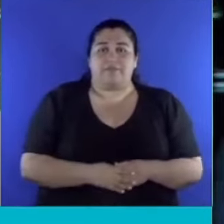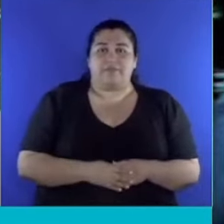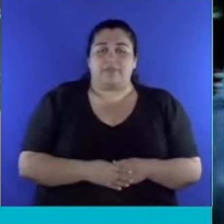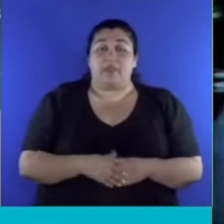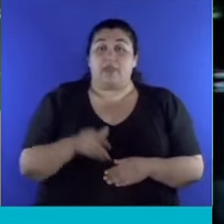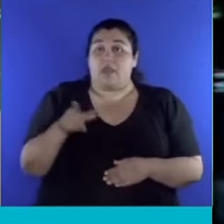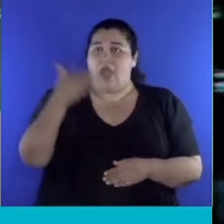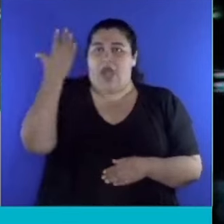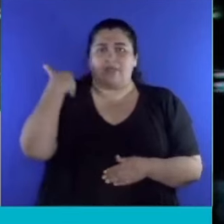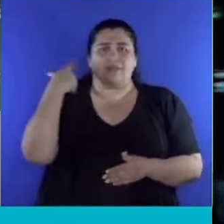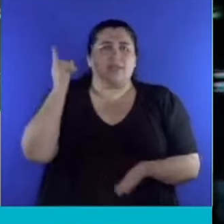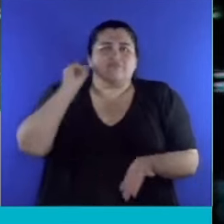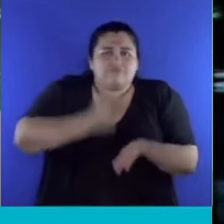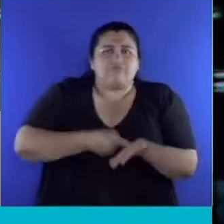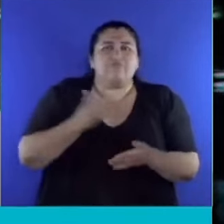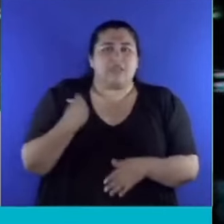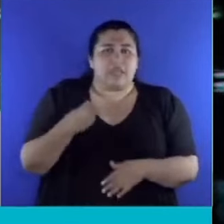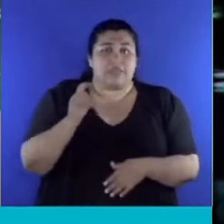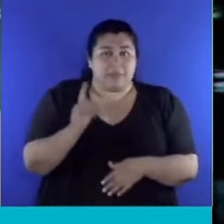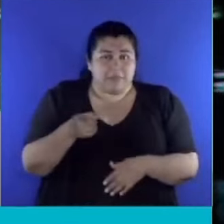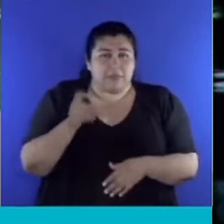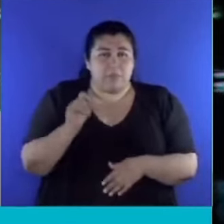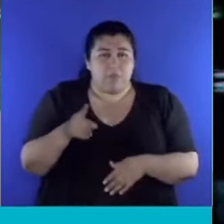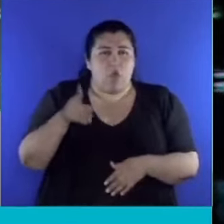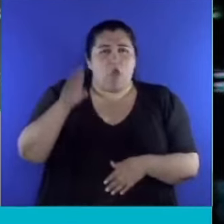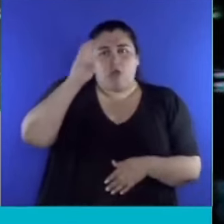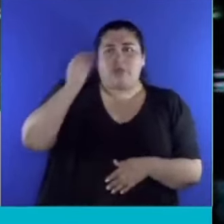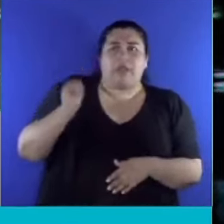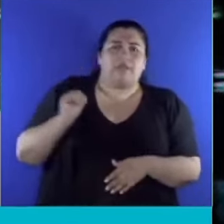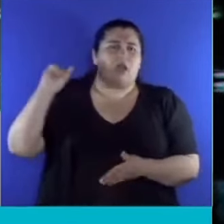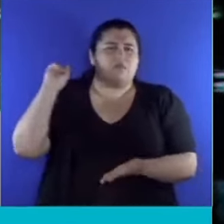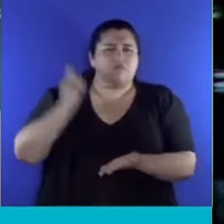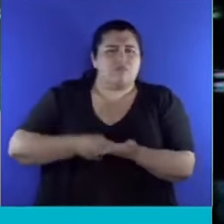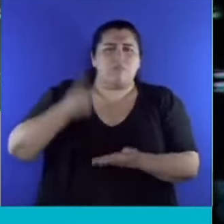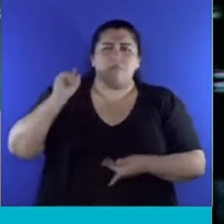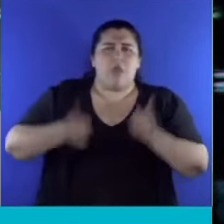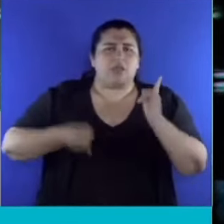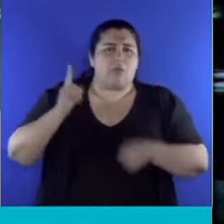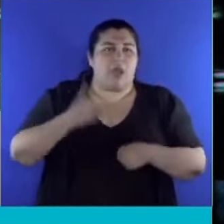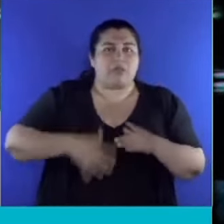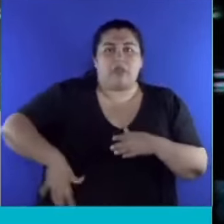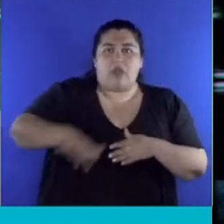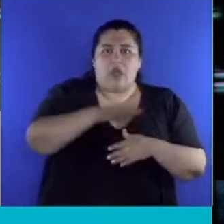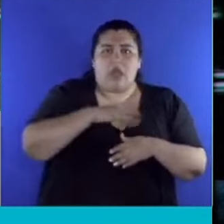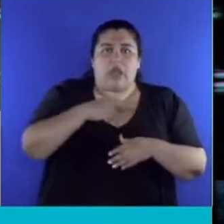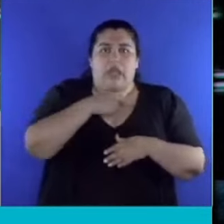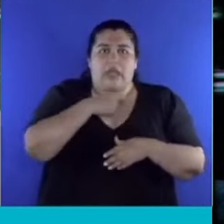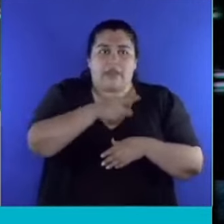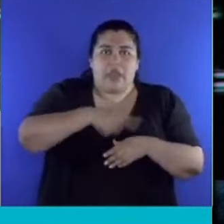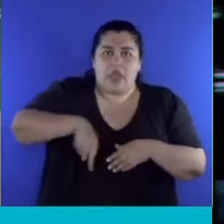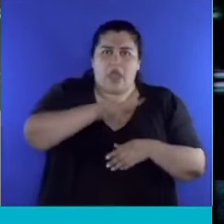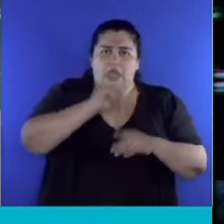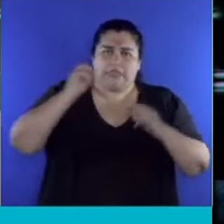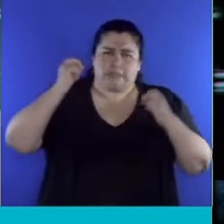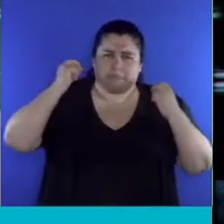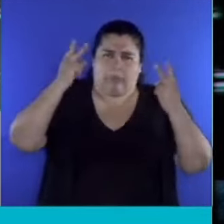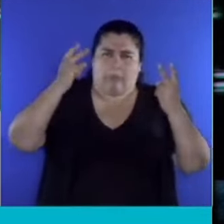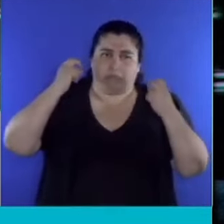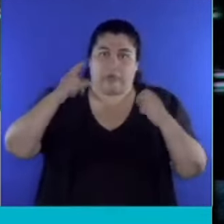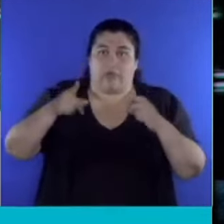imponer Esa esa dictadura contra las enormes mayorías que se estaban revelando en aquel